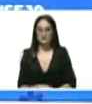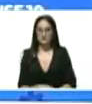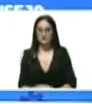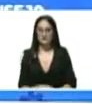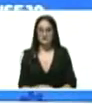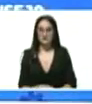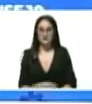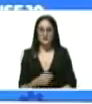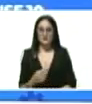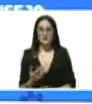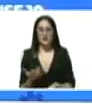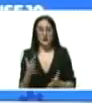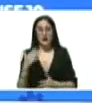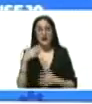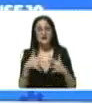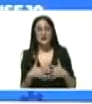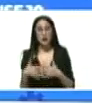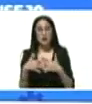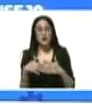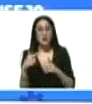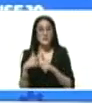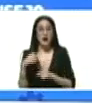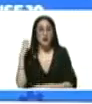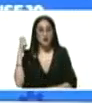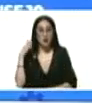Quizás Estados Unidos y Europa.